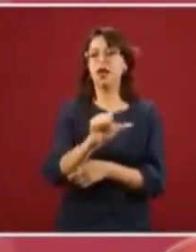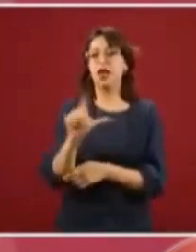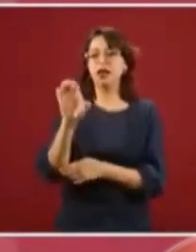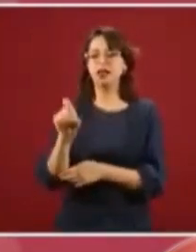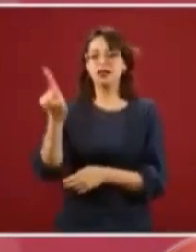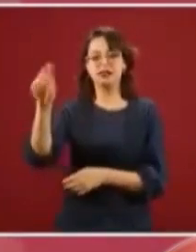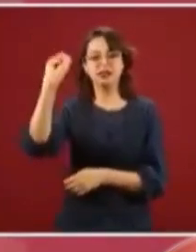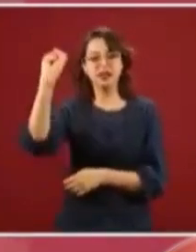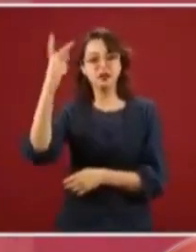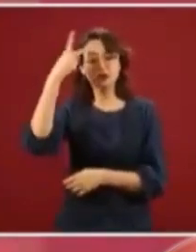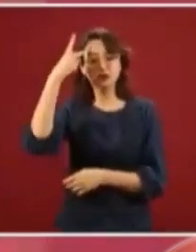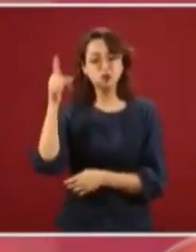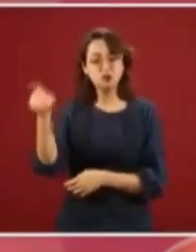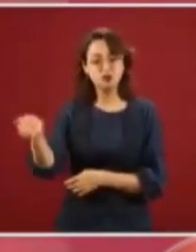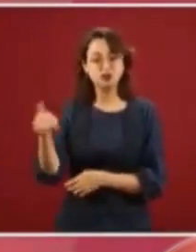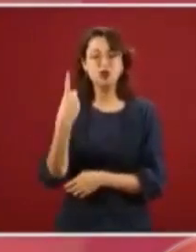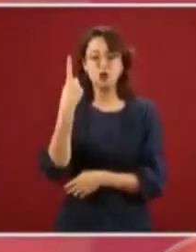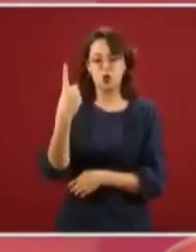Luis Potosí,